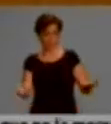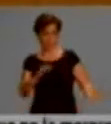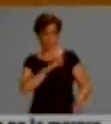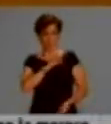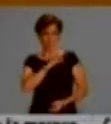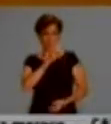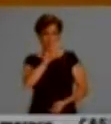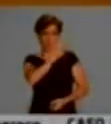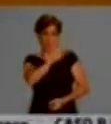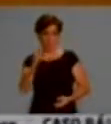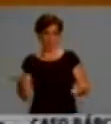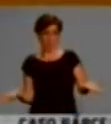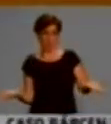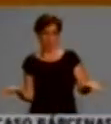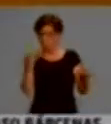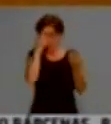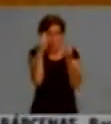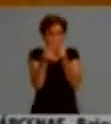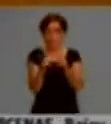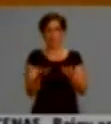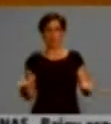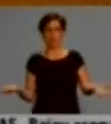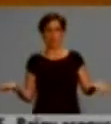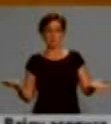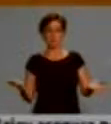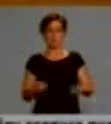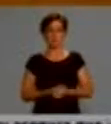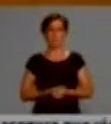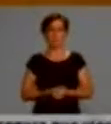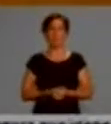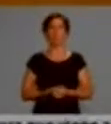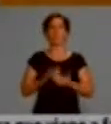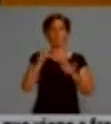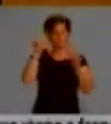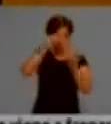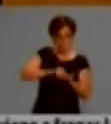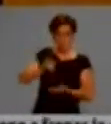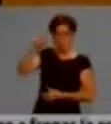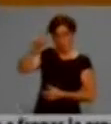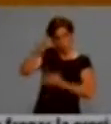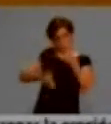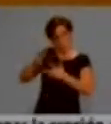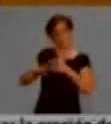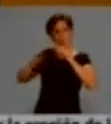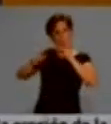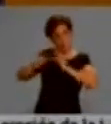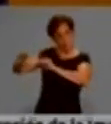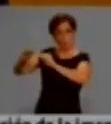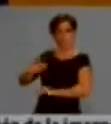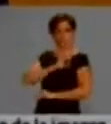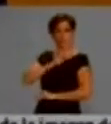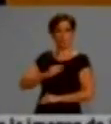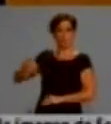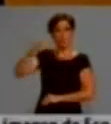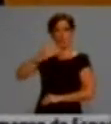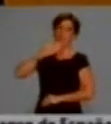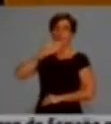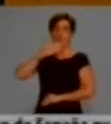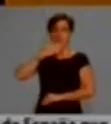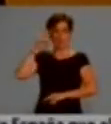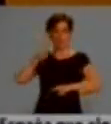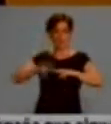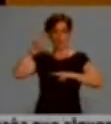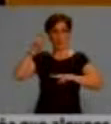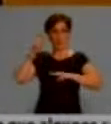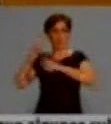cabe. Pero aún hay más. Verán, la contabilidad del señor Bárcenas, la B, está directamente relacionada